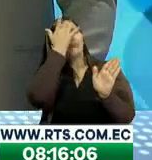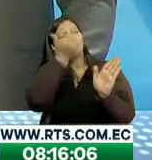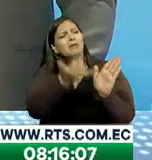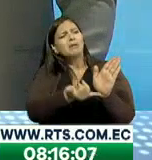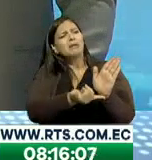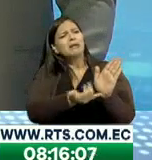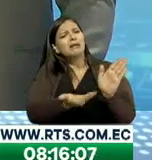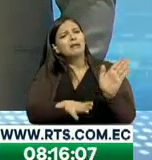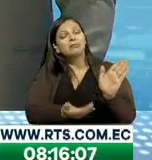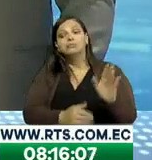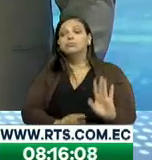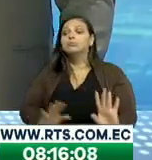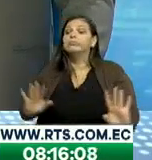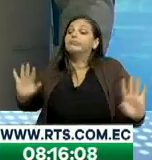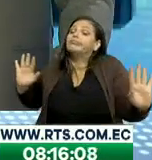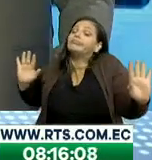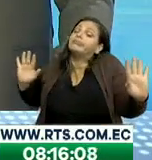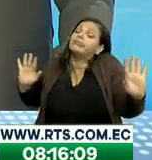nomás, que tengan mucho cuidado.